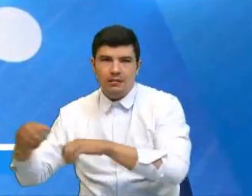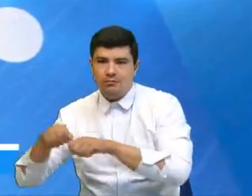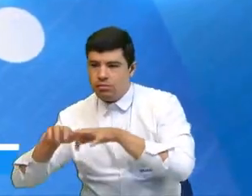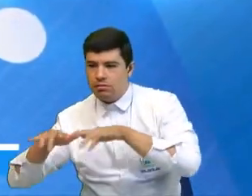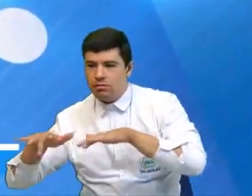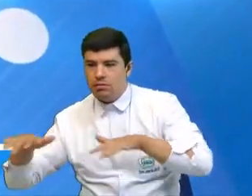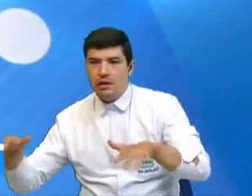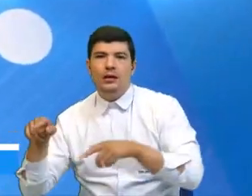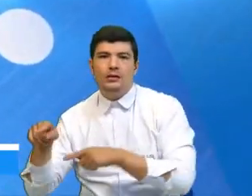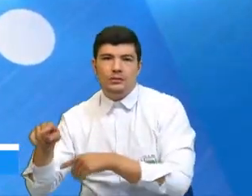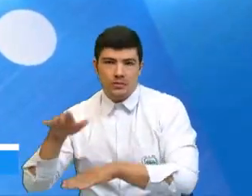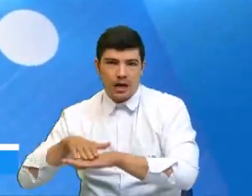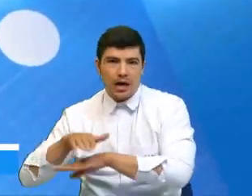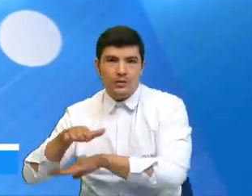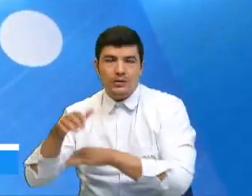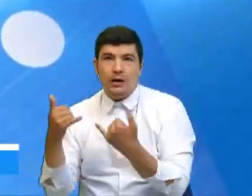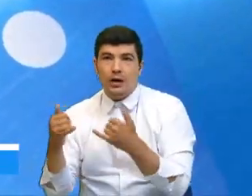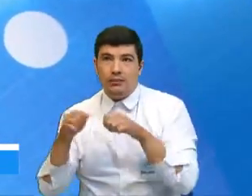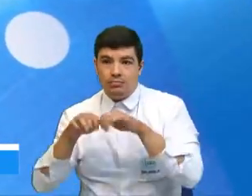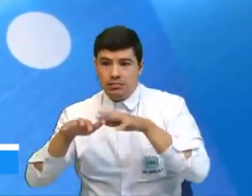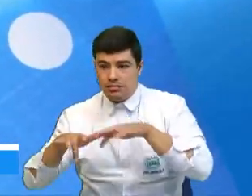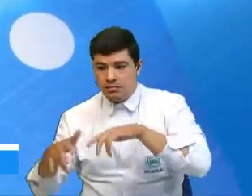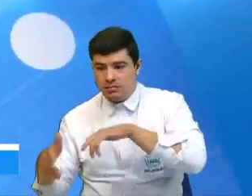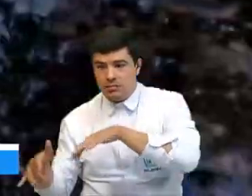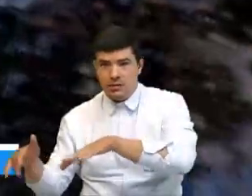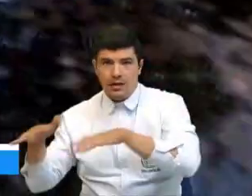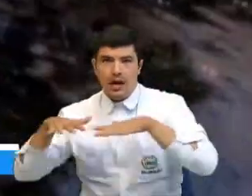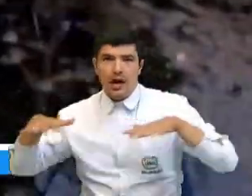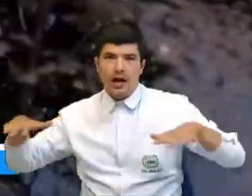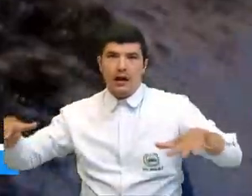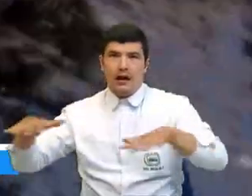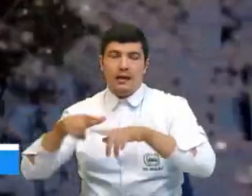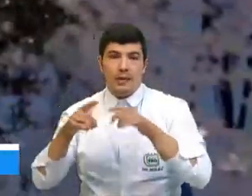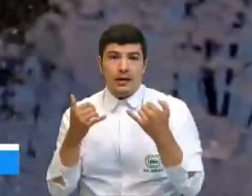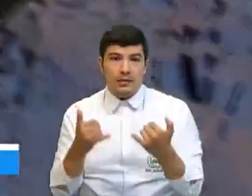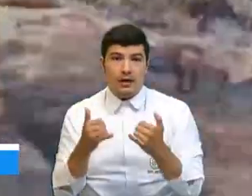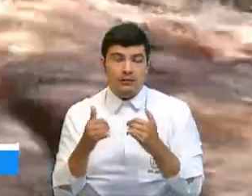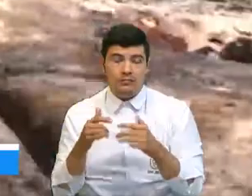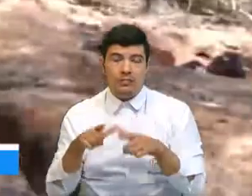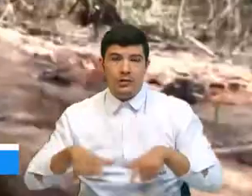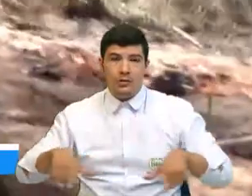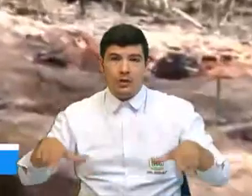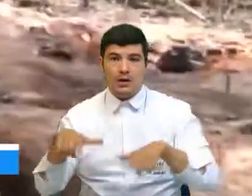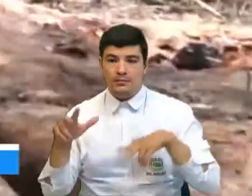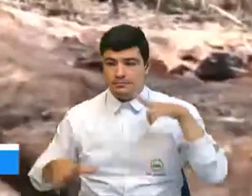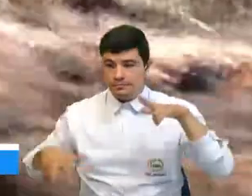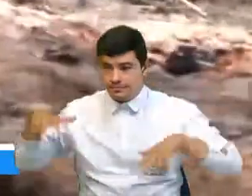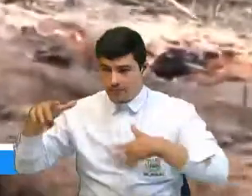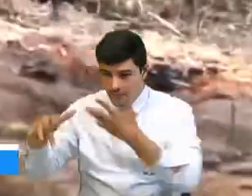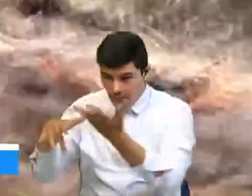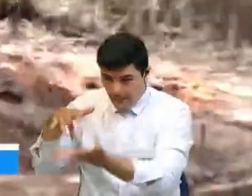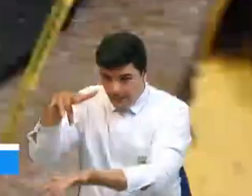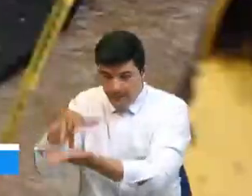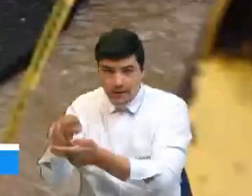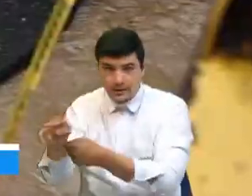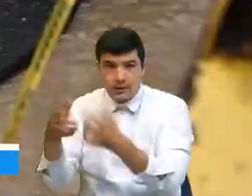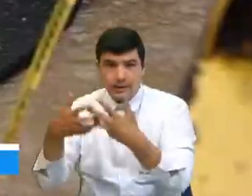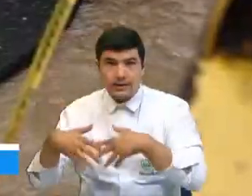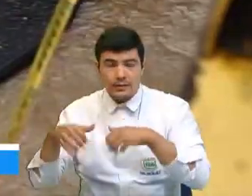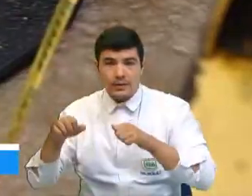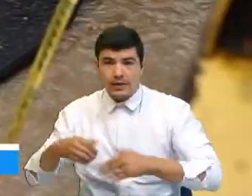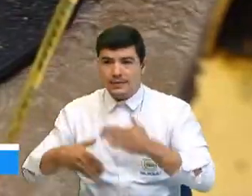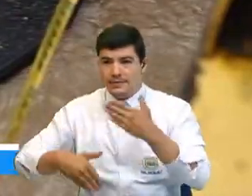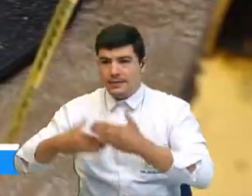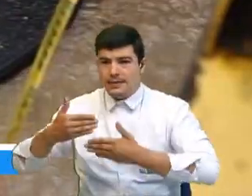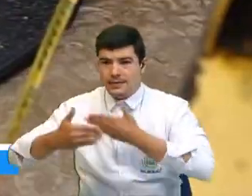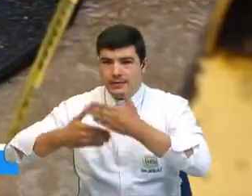fuga de crudo, el cual impactó en capa vegetal y suelo. Técnicos y operarios activaron un punto de control operativo en Caño Victoria Sur y un punto de control alternativo